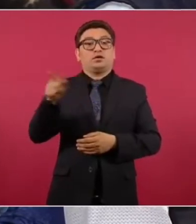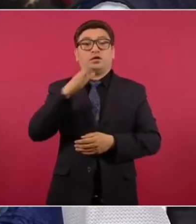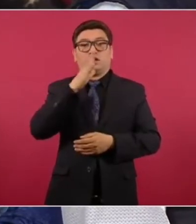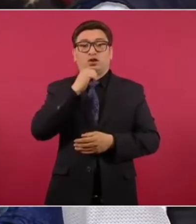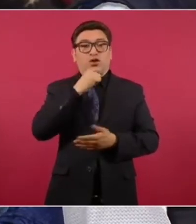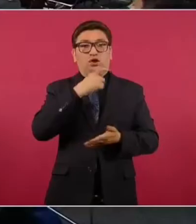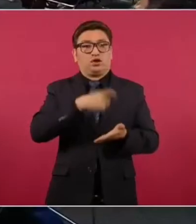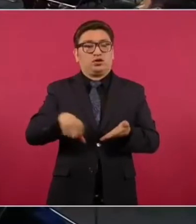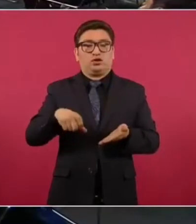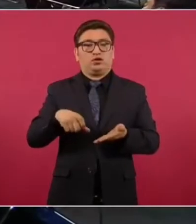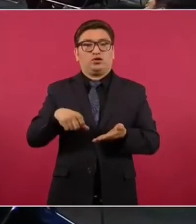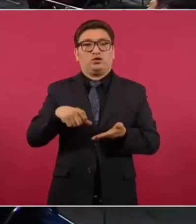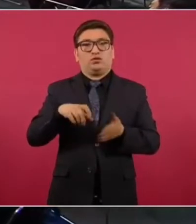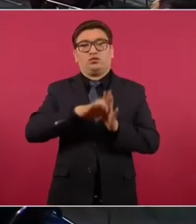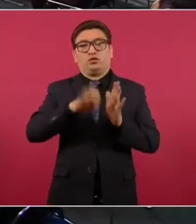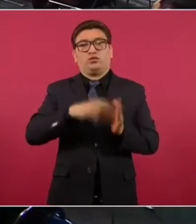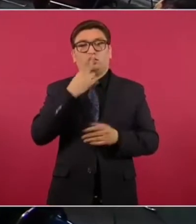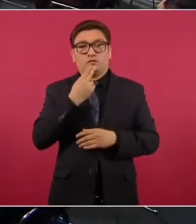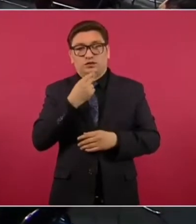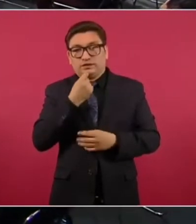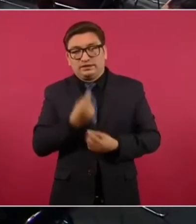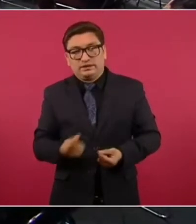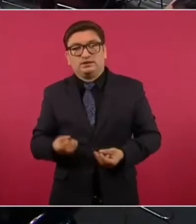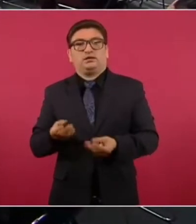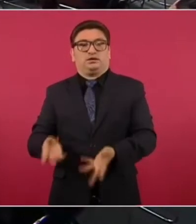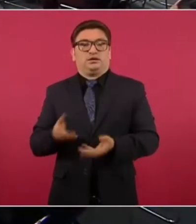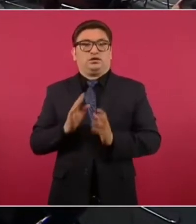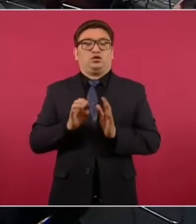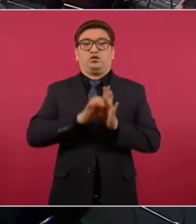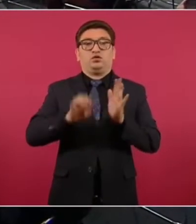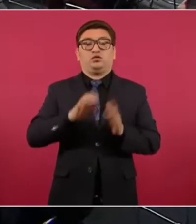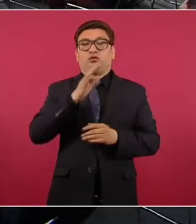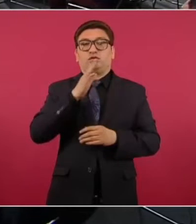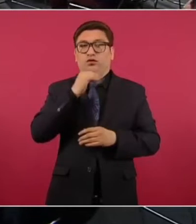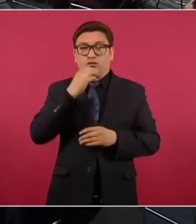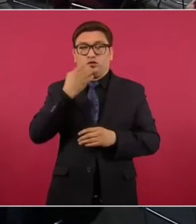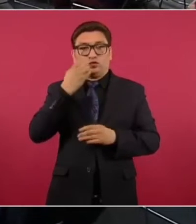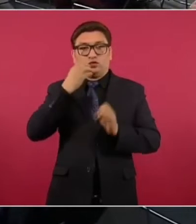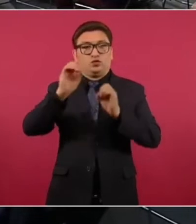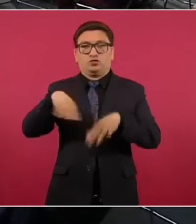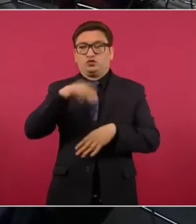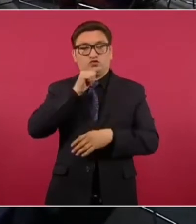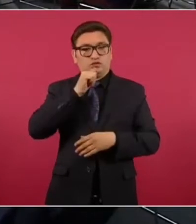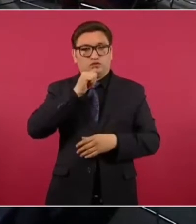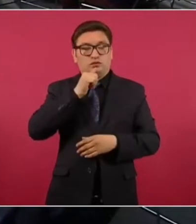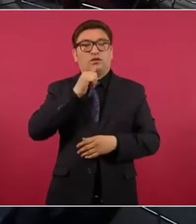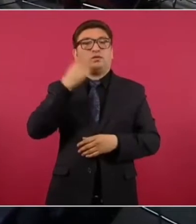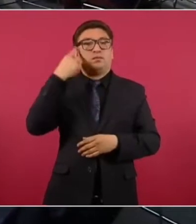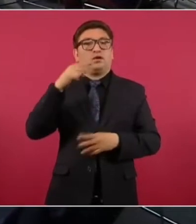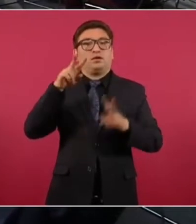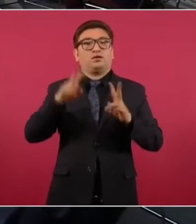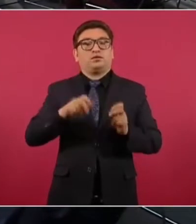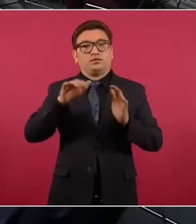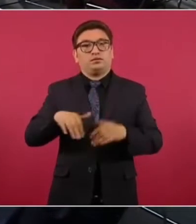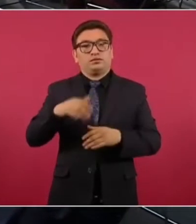comprar dulces para los niños, no puede meterlos a la escuela aún para ver lo de sus temas de las